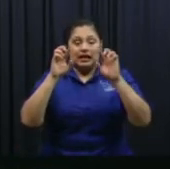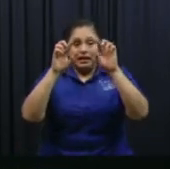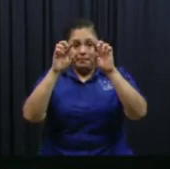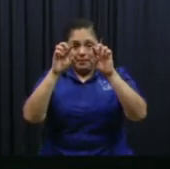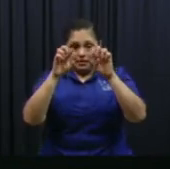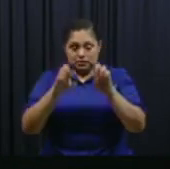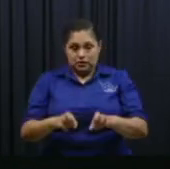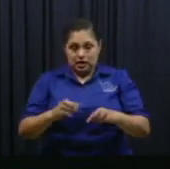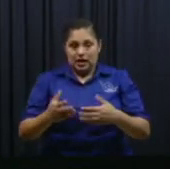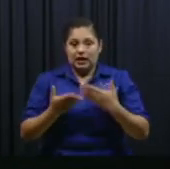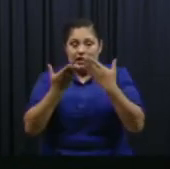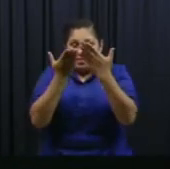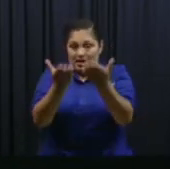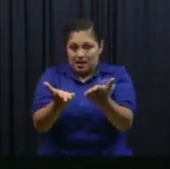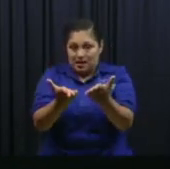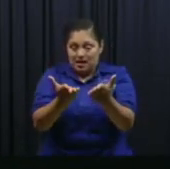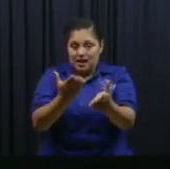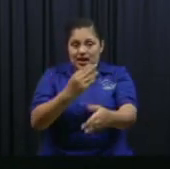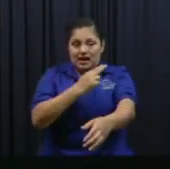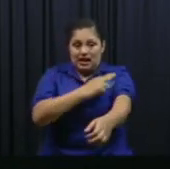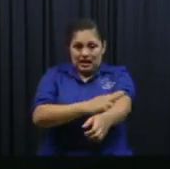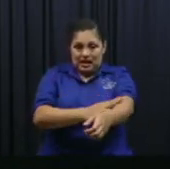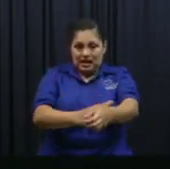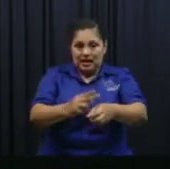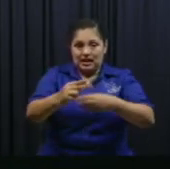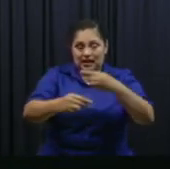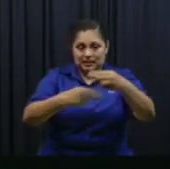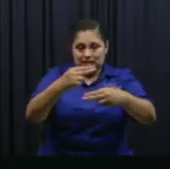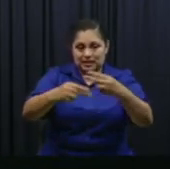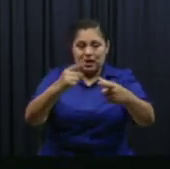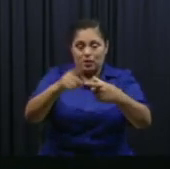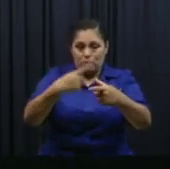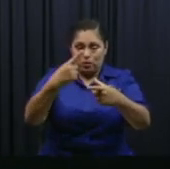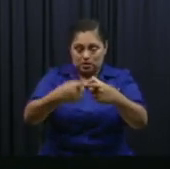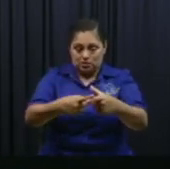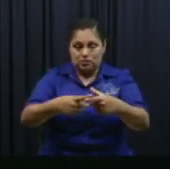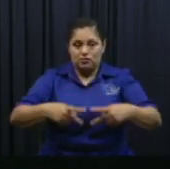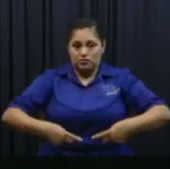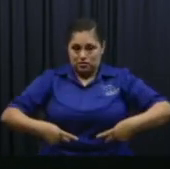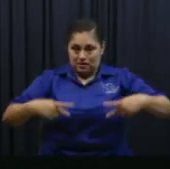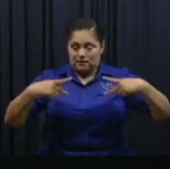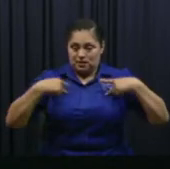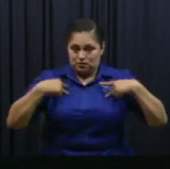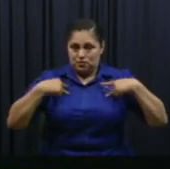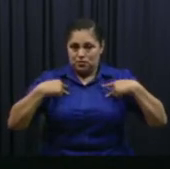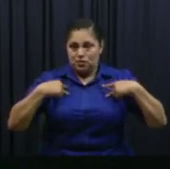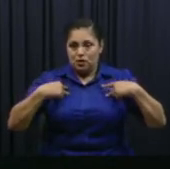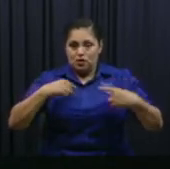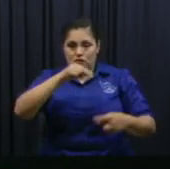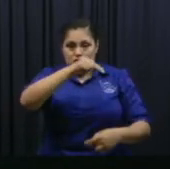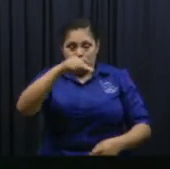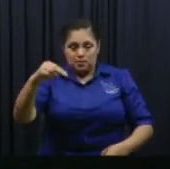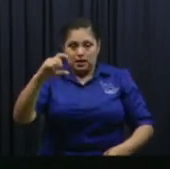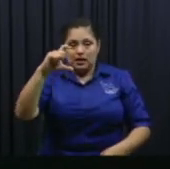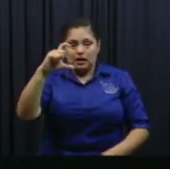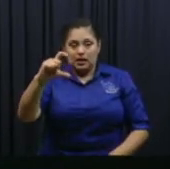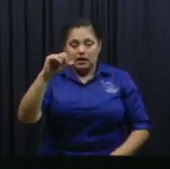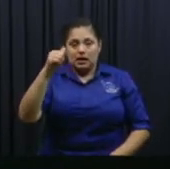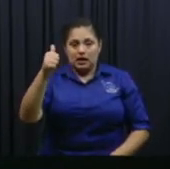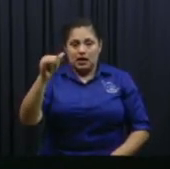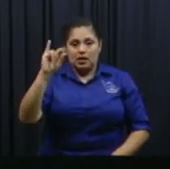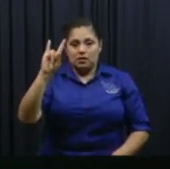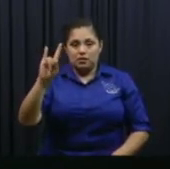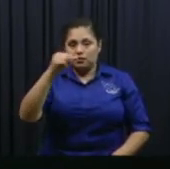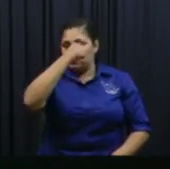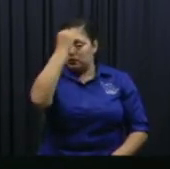heredar pero quedarme vivo quiero dar pues pero que han vivido Porque si yo le